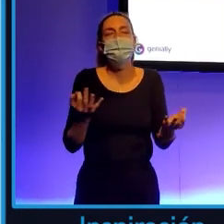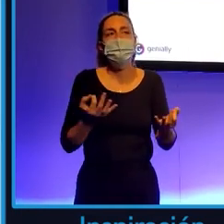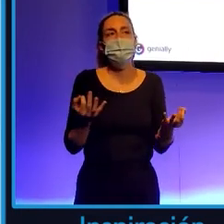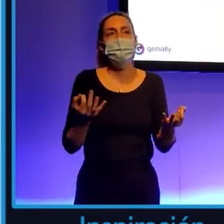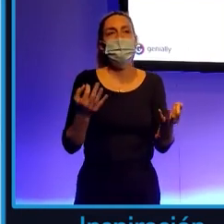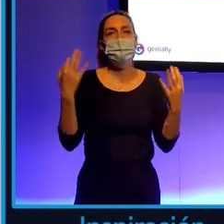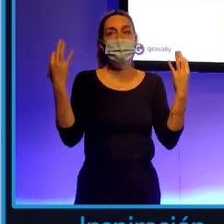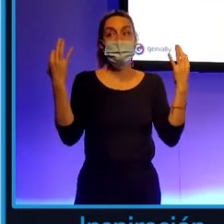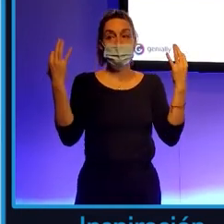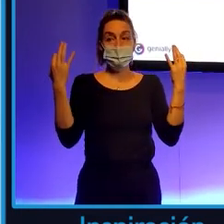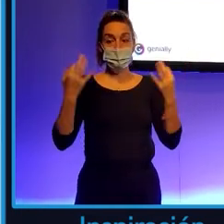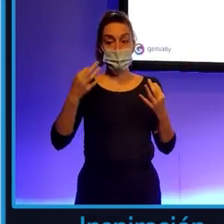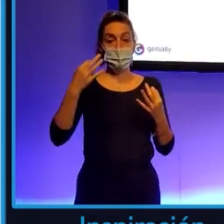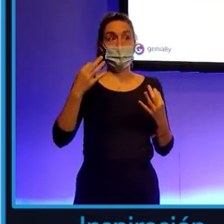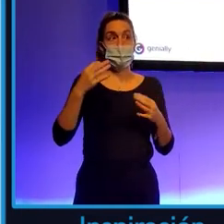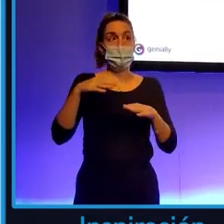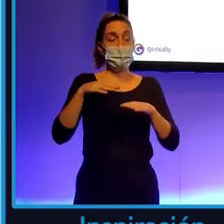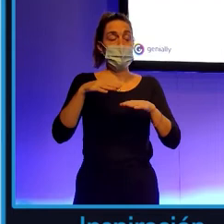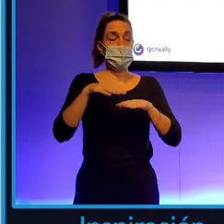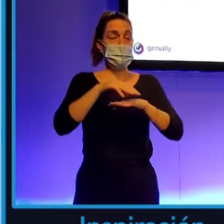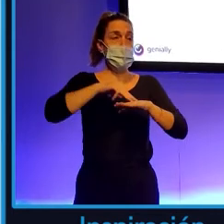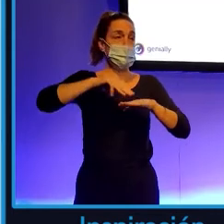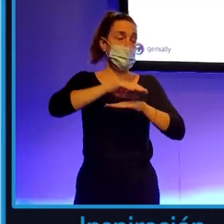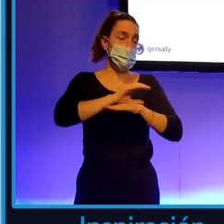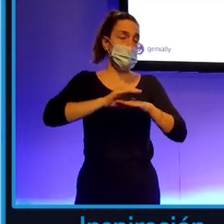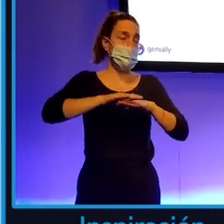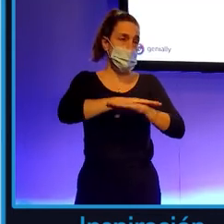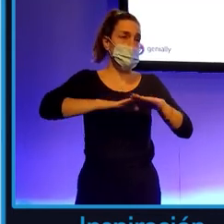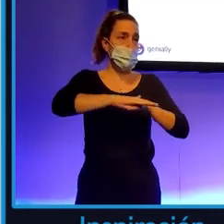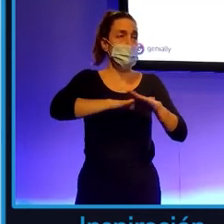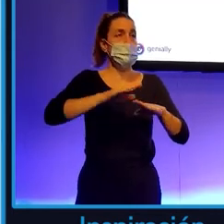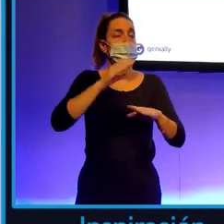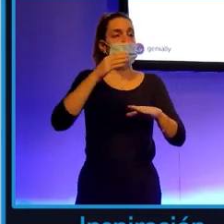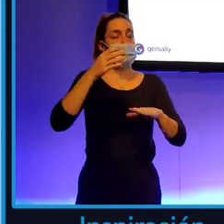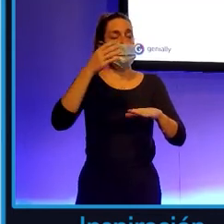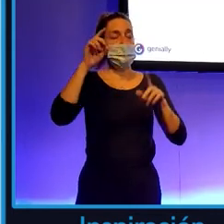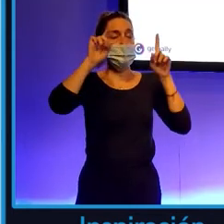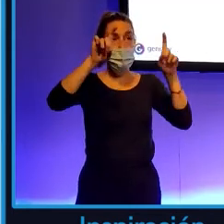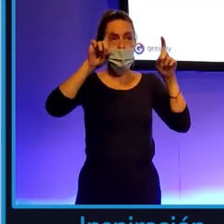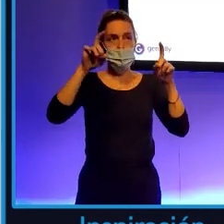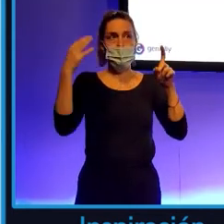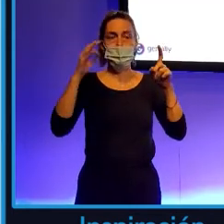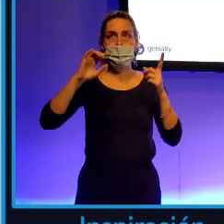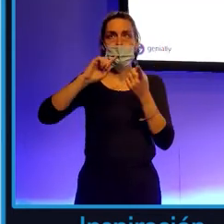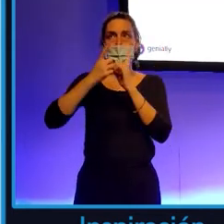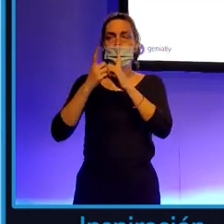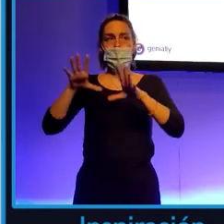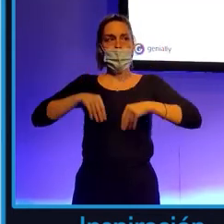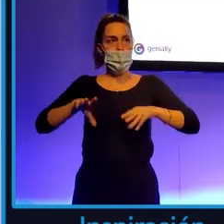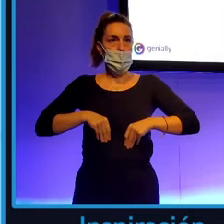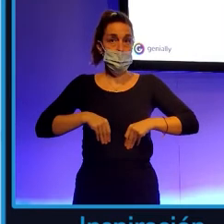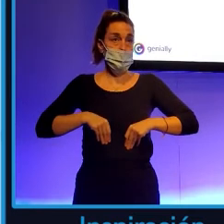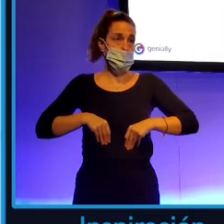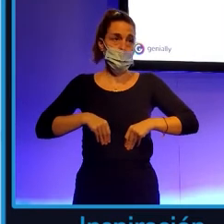aprobaciones por parte de la aneca del ministerio de educación que bueno hasta que no sea interminable la necesidad pues nuestro sistema educativo irá a la